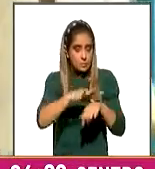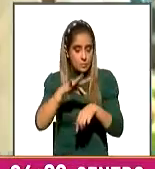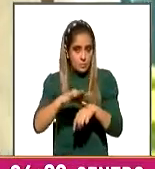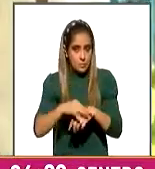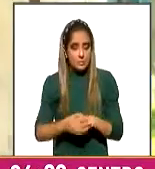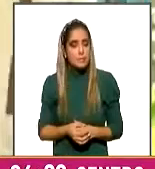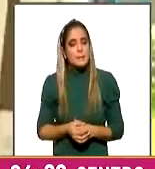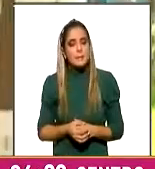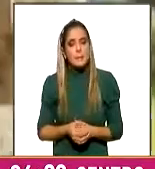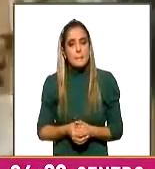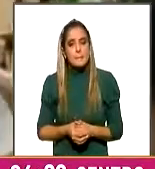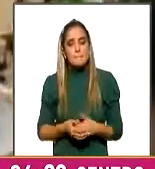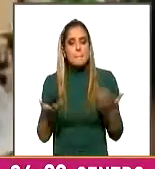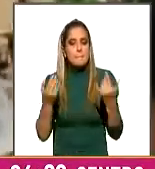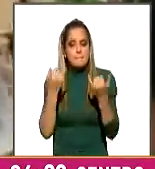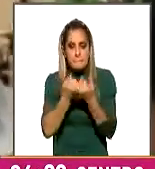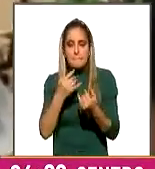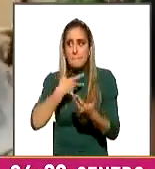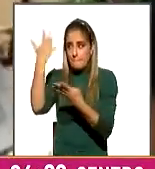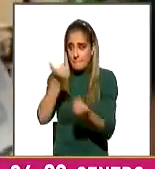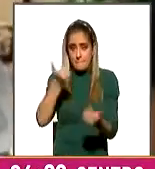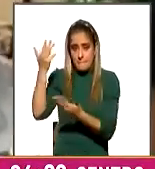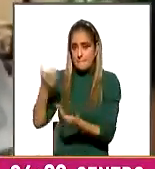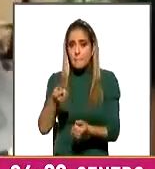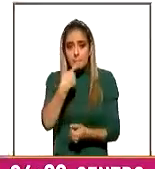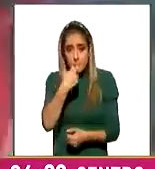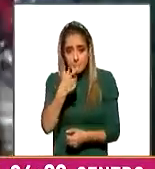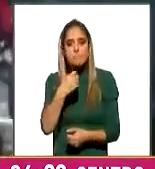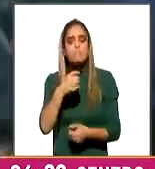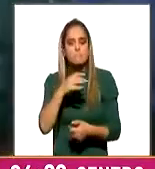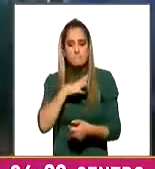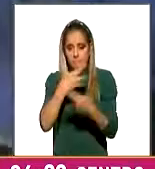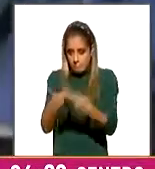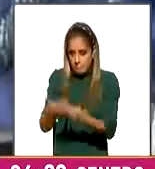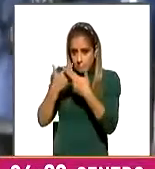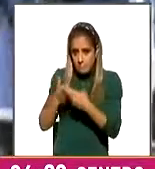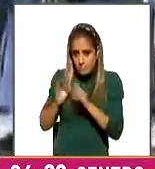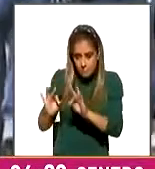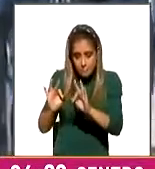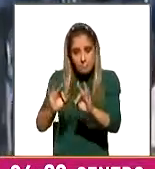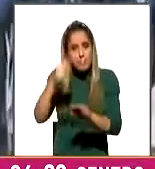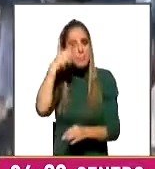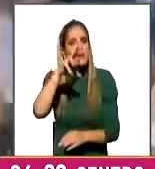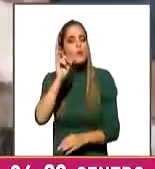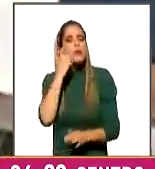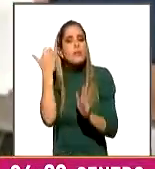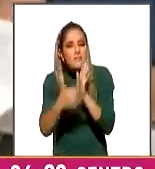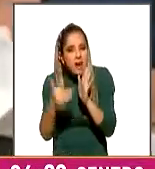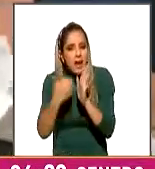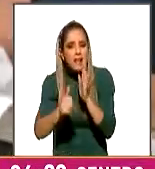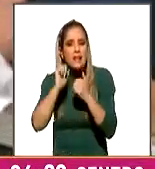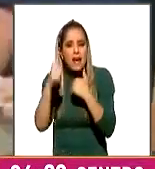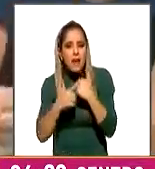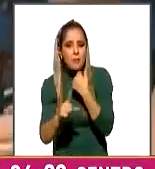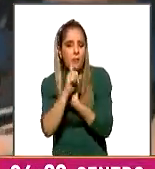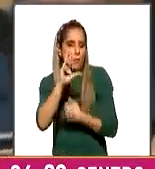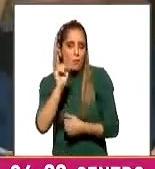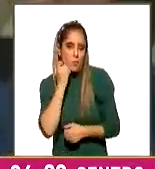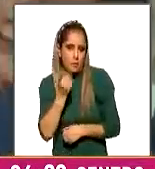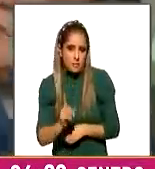nuestro instituto. Servicio Universal de Salud es la meta. Pedro Centeno Santaella, director del ISSSTE, ¿hacia allá se